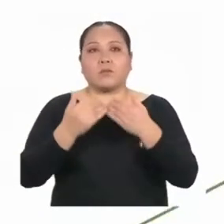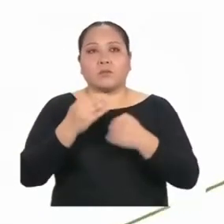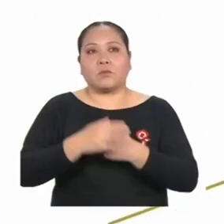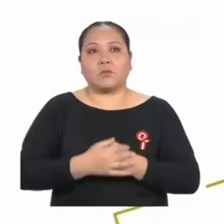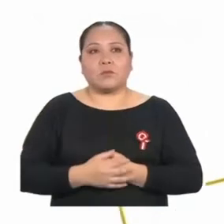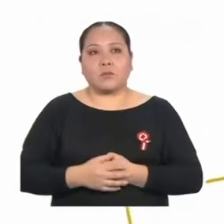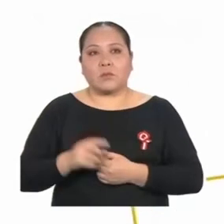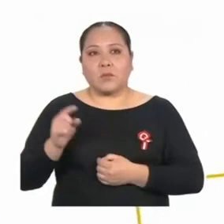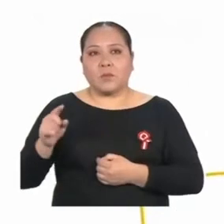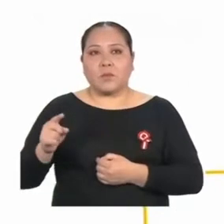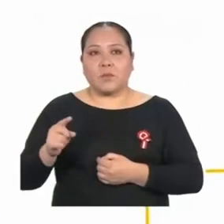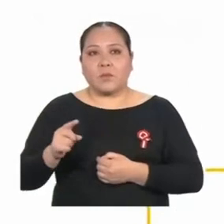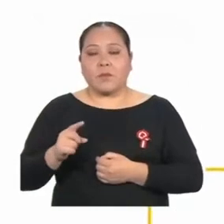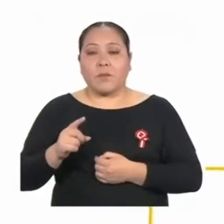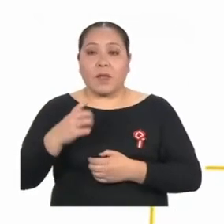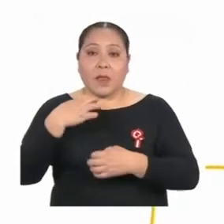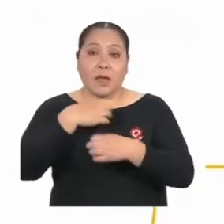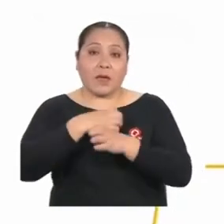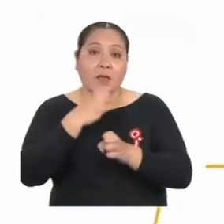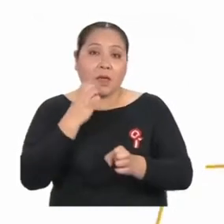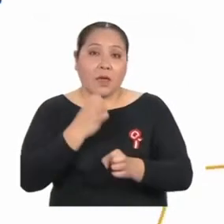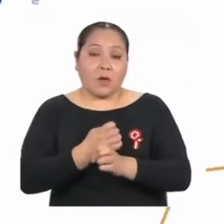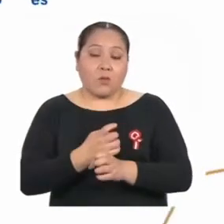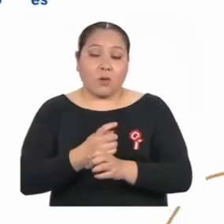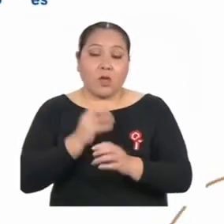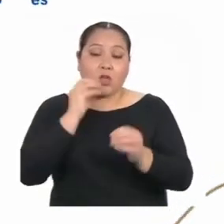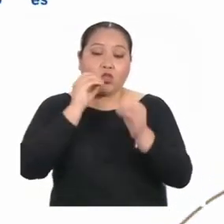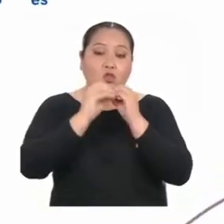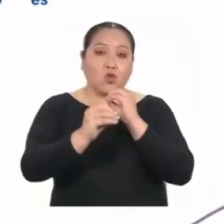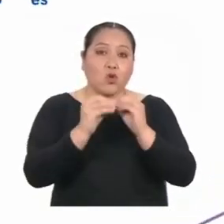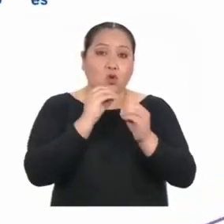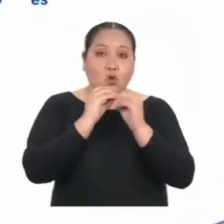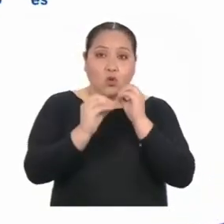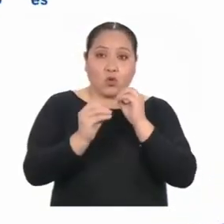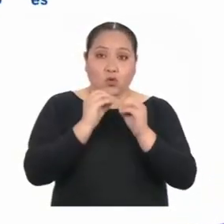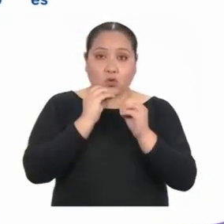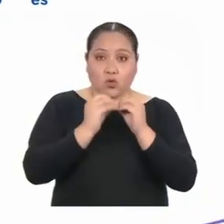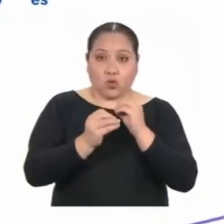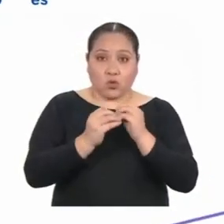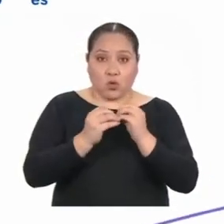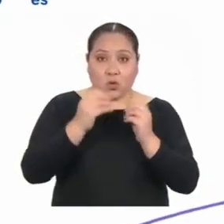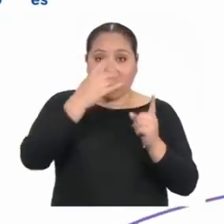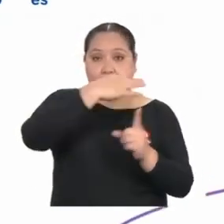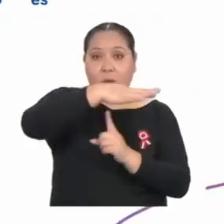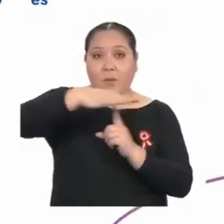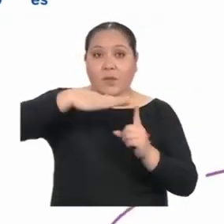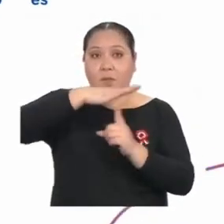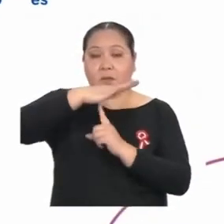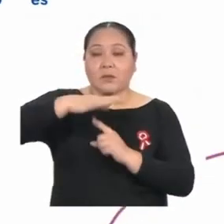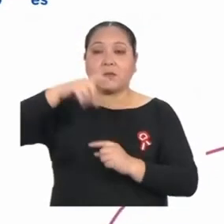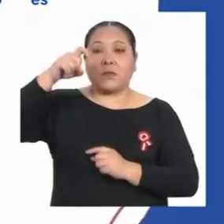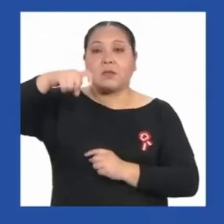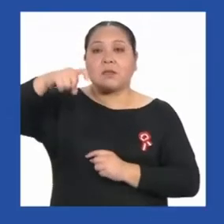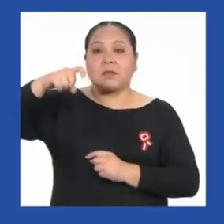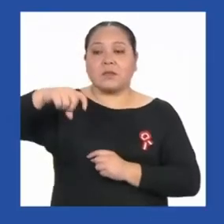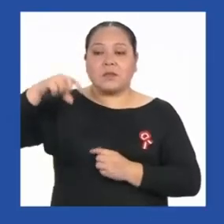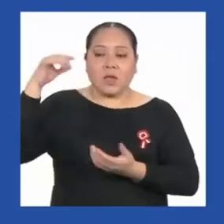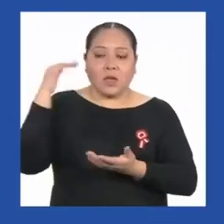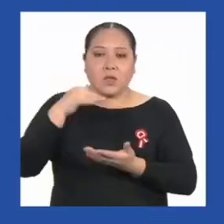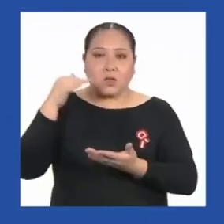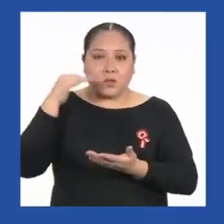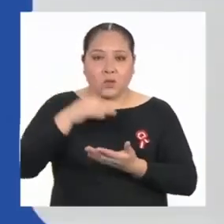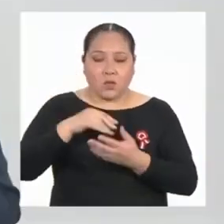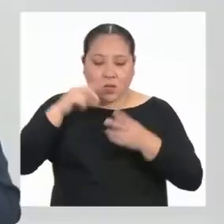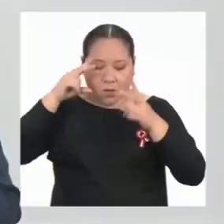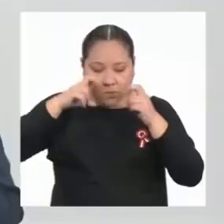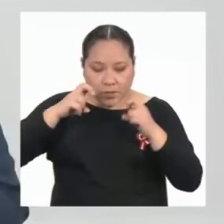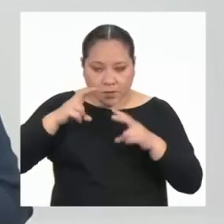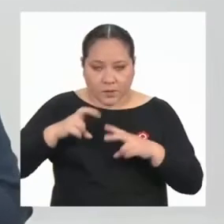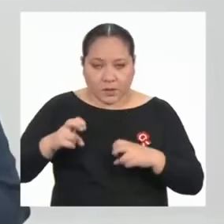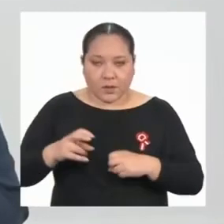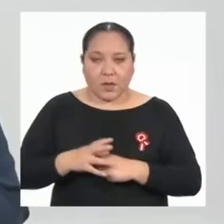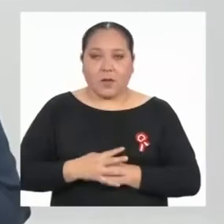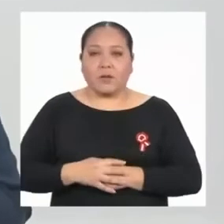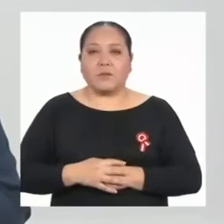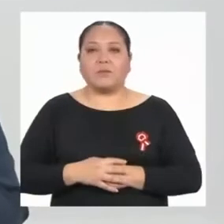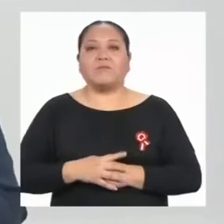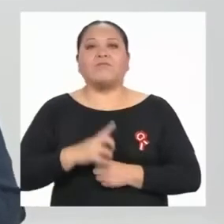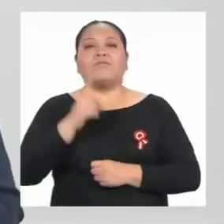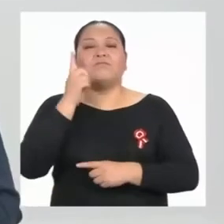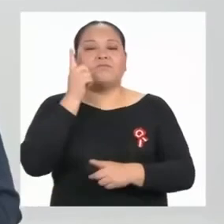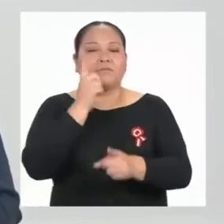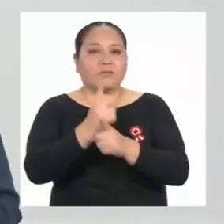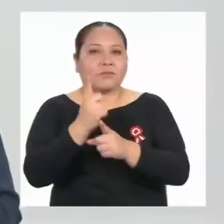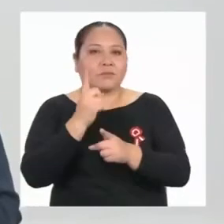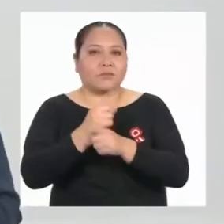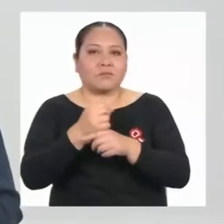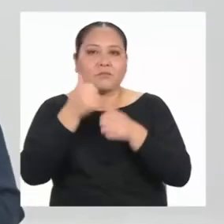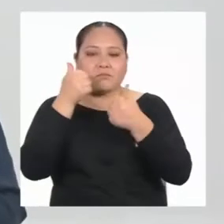para crear un impacto ambiental y poder ser un agente de cambio, es necesario estudiar e investigar. Eso, muy